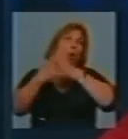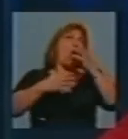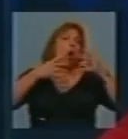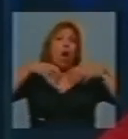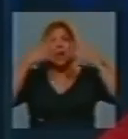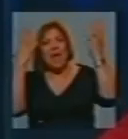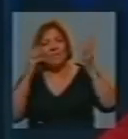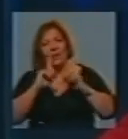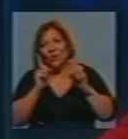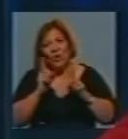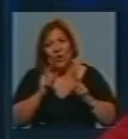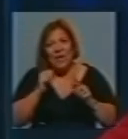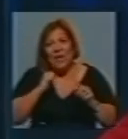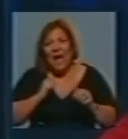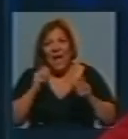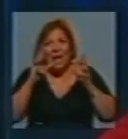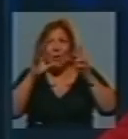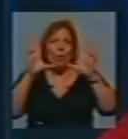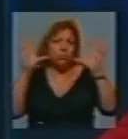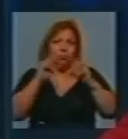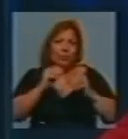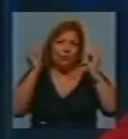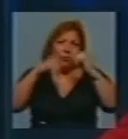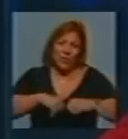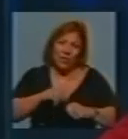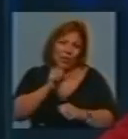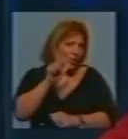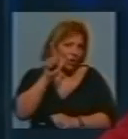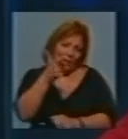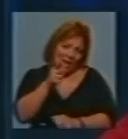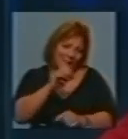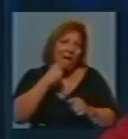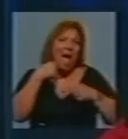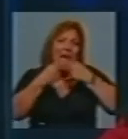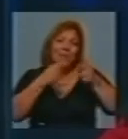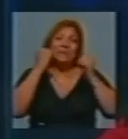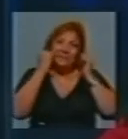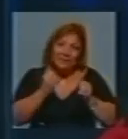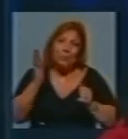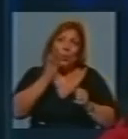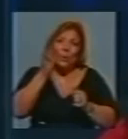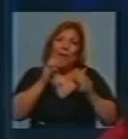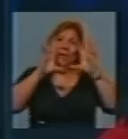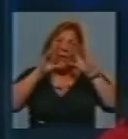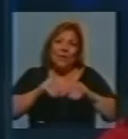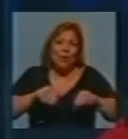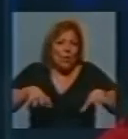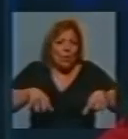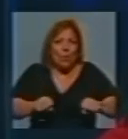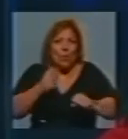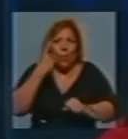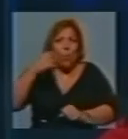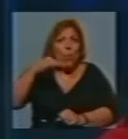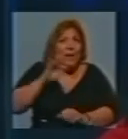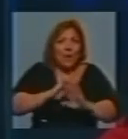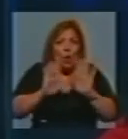decir, no hay agotamiento de los recursos de Venezuela, primero hay que aclararlo, sí que son un país productor prácticamente del monoproducto que es